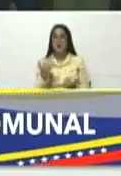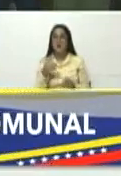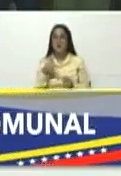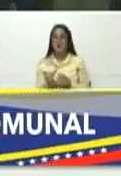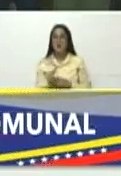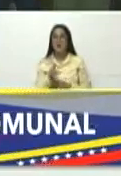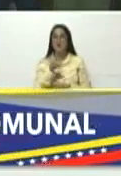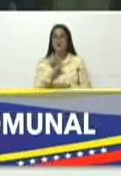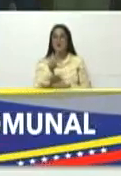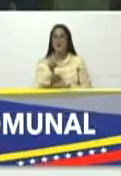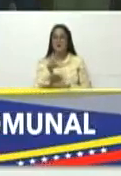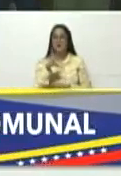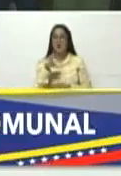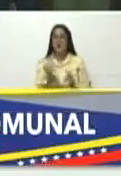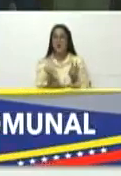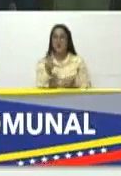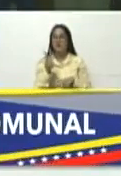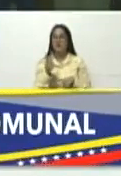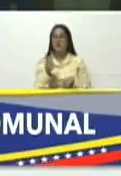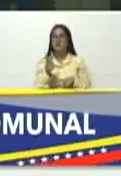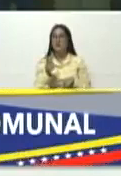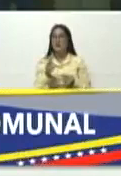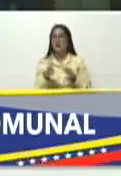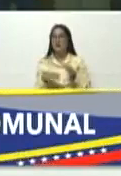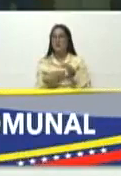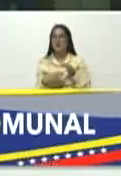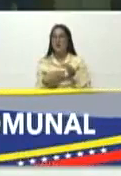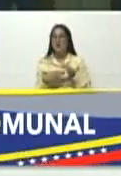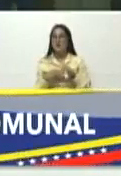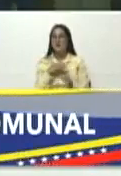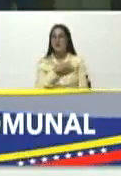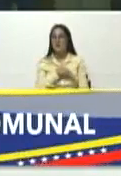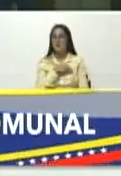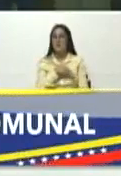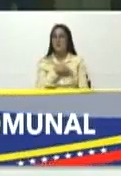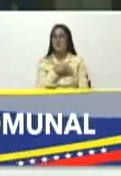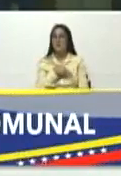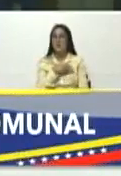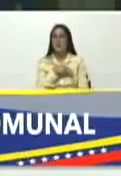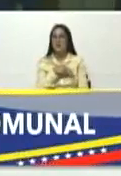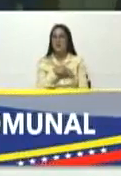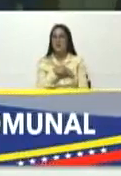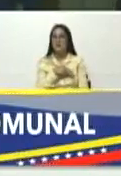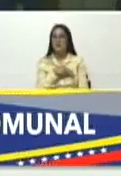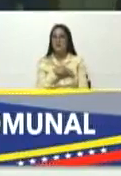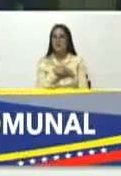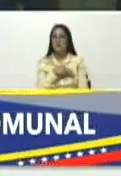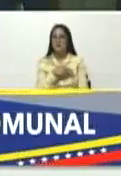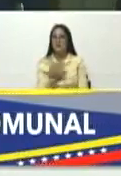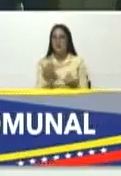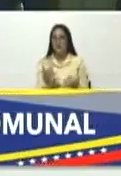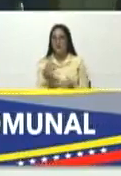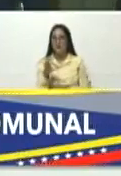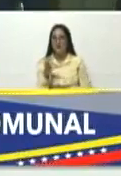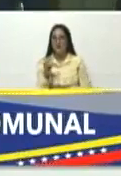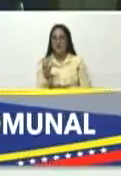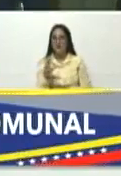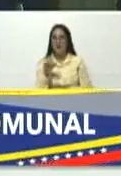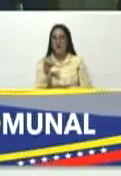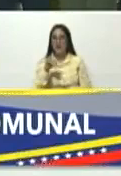inaugurando 112 bases de misiones. Esta es aquí en el sector La